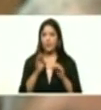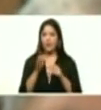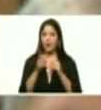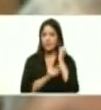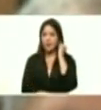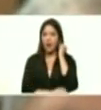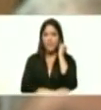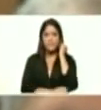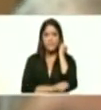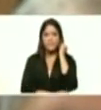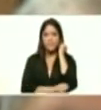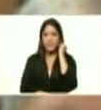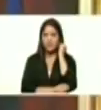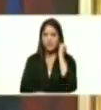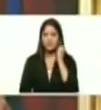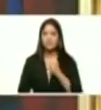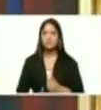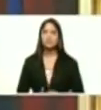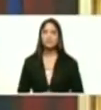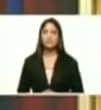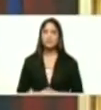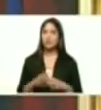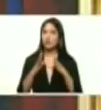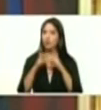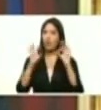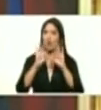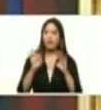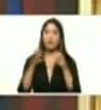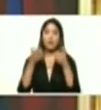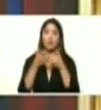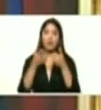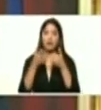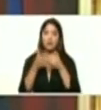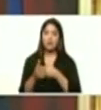sus tramposerías, decían por allí, y todos los mecanismos de la guerra.